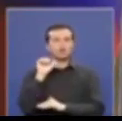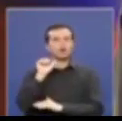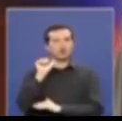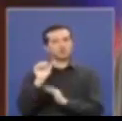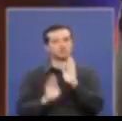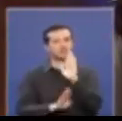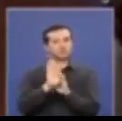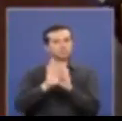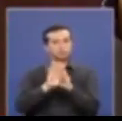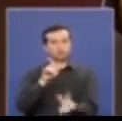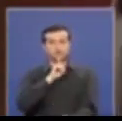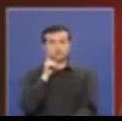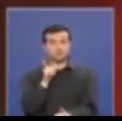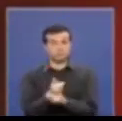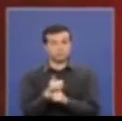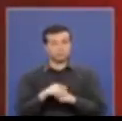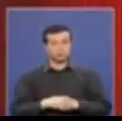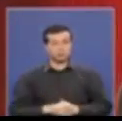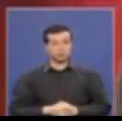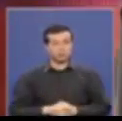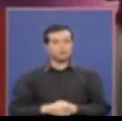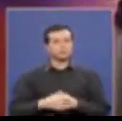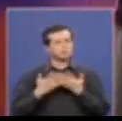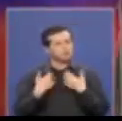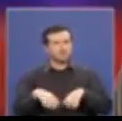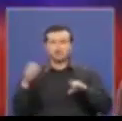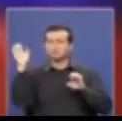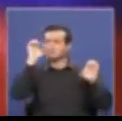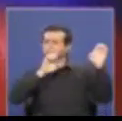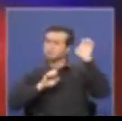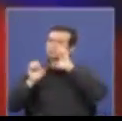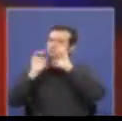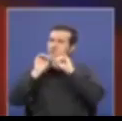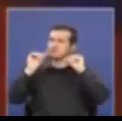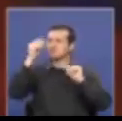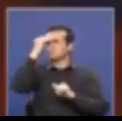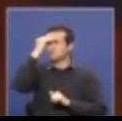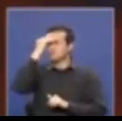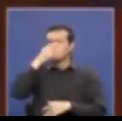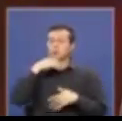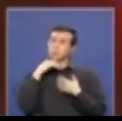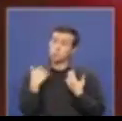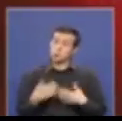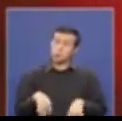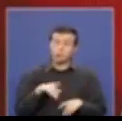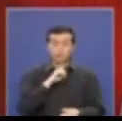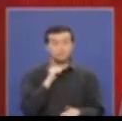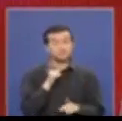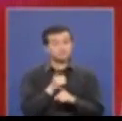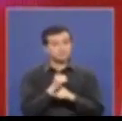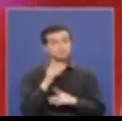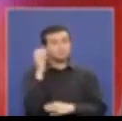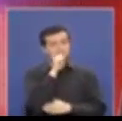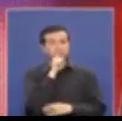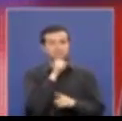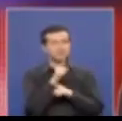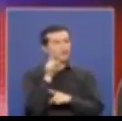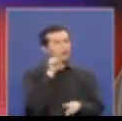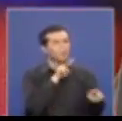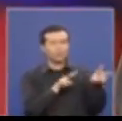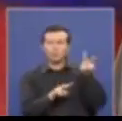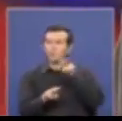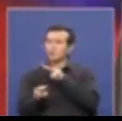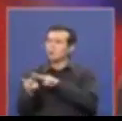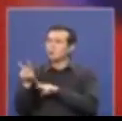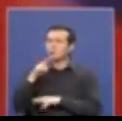camino. La mejora en evaluaciones, en calidad académica, ha sido espectacular y se ve en cada rincón de la